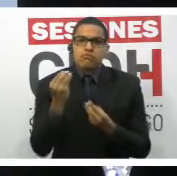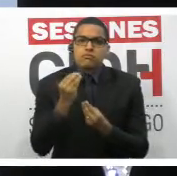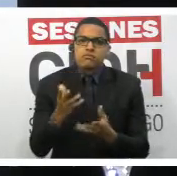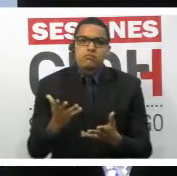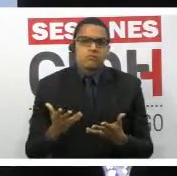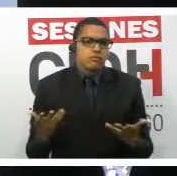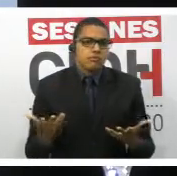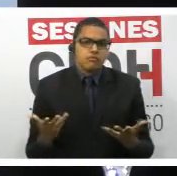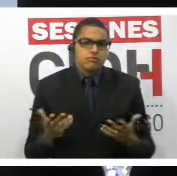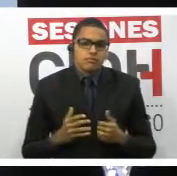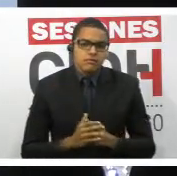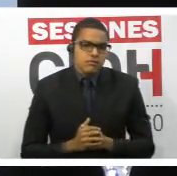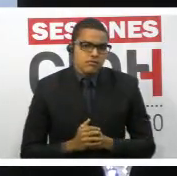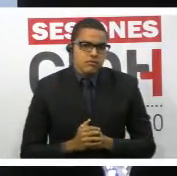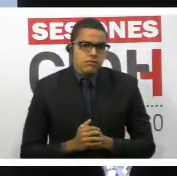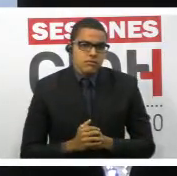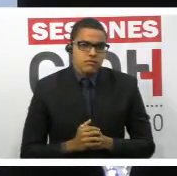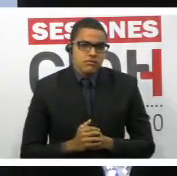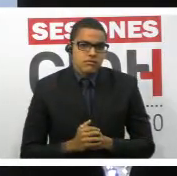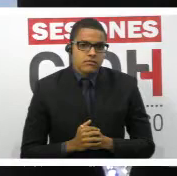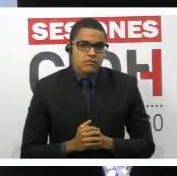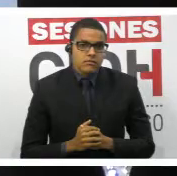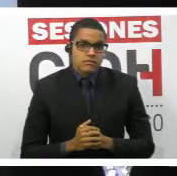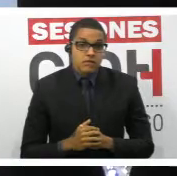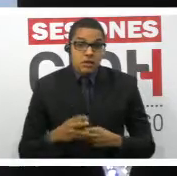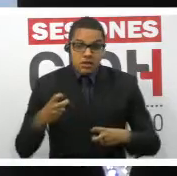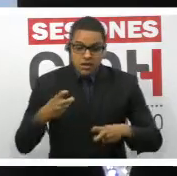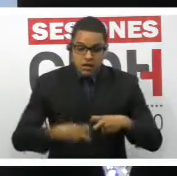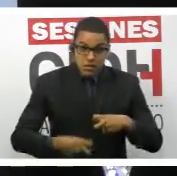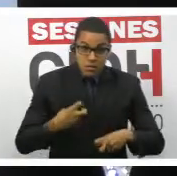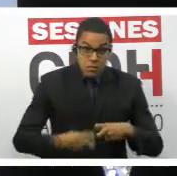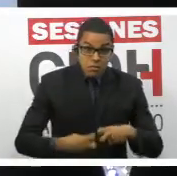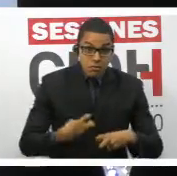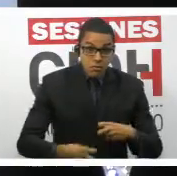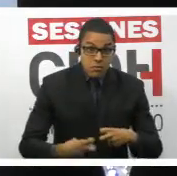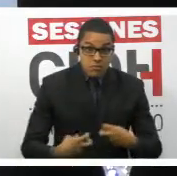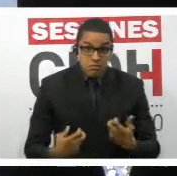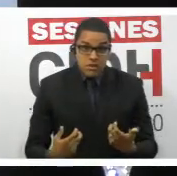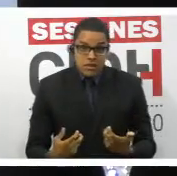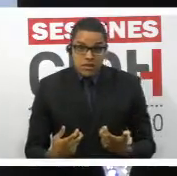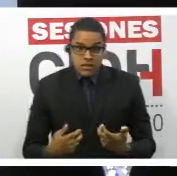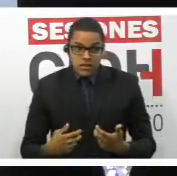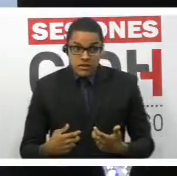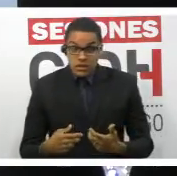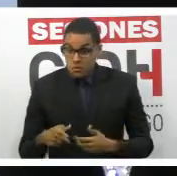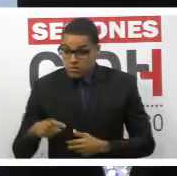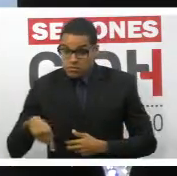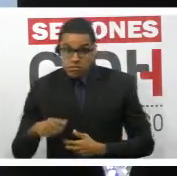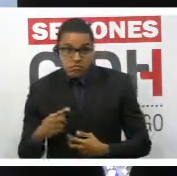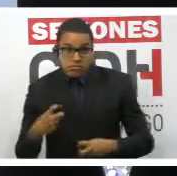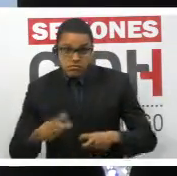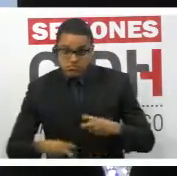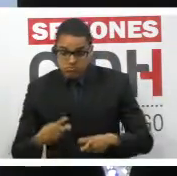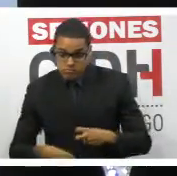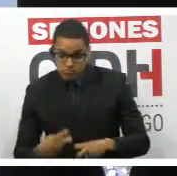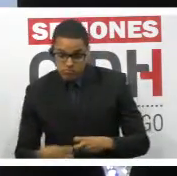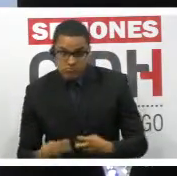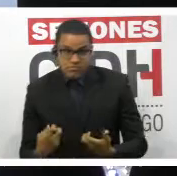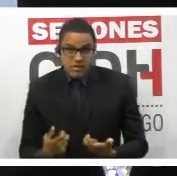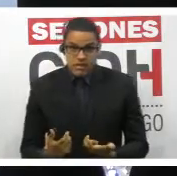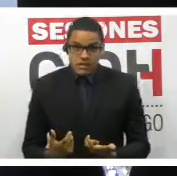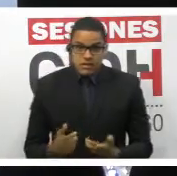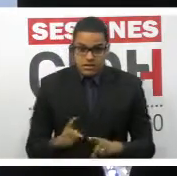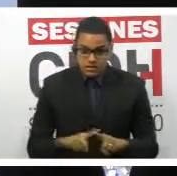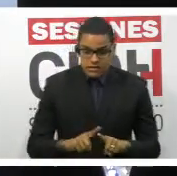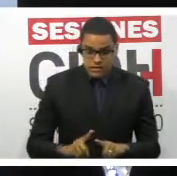sexuales y reproductivos es un tema regional y urgencia tanto para la comisión como para los